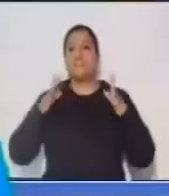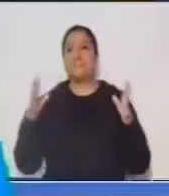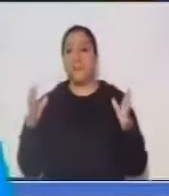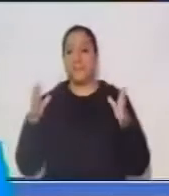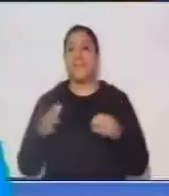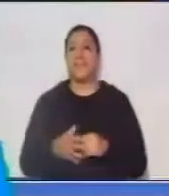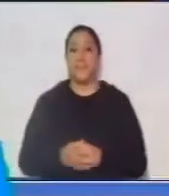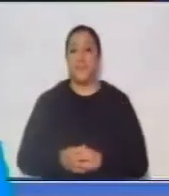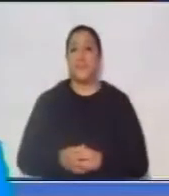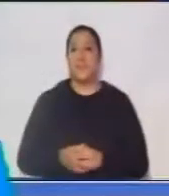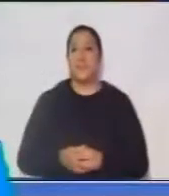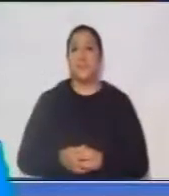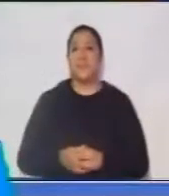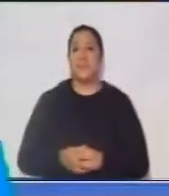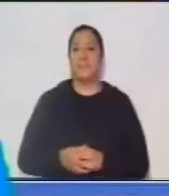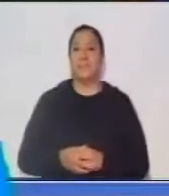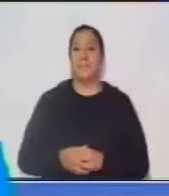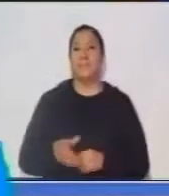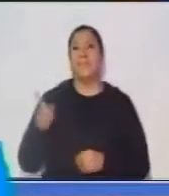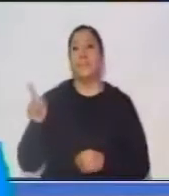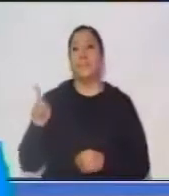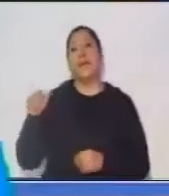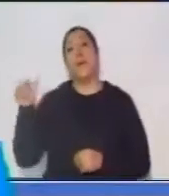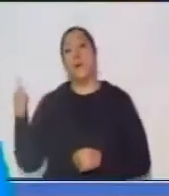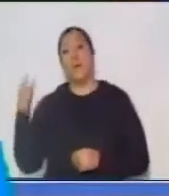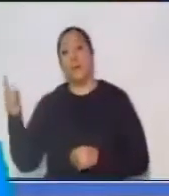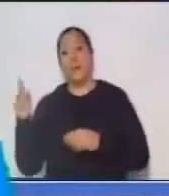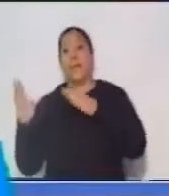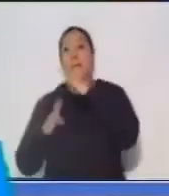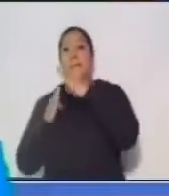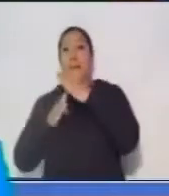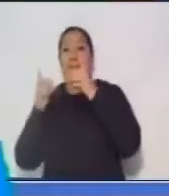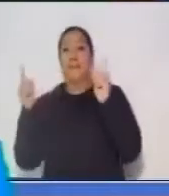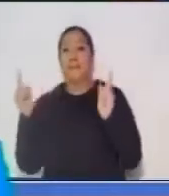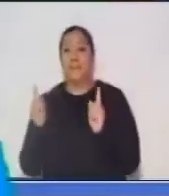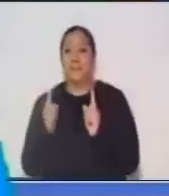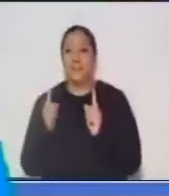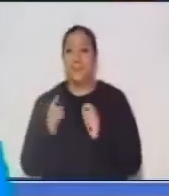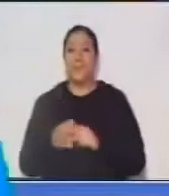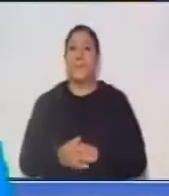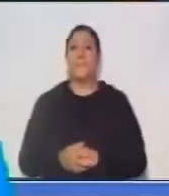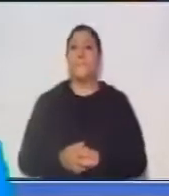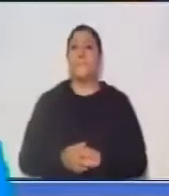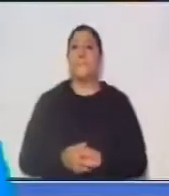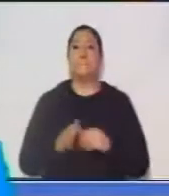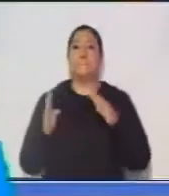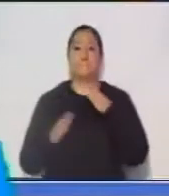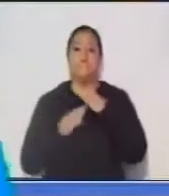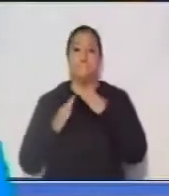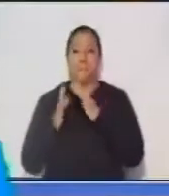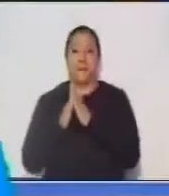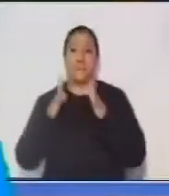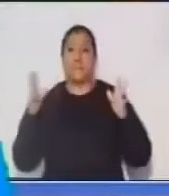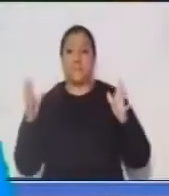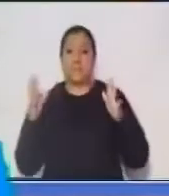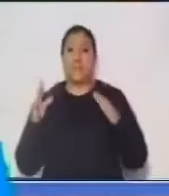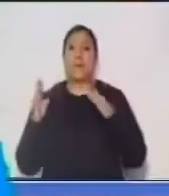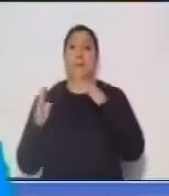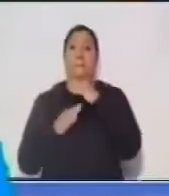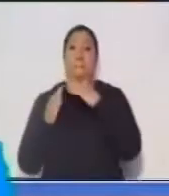va a ser B, y esta es mi base menor, mi base mayor y mi base